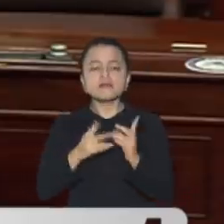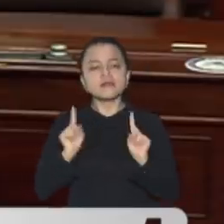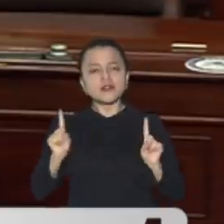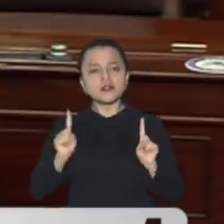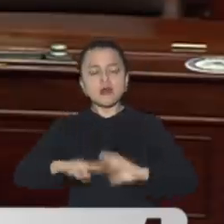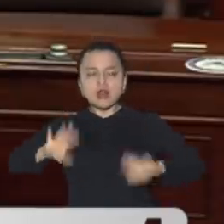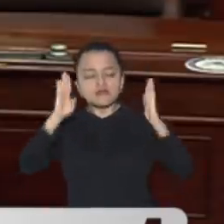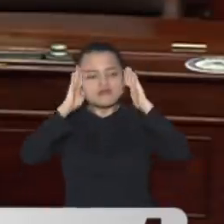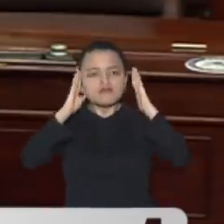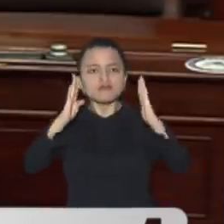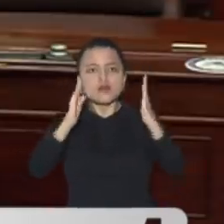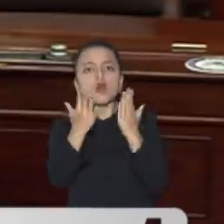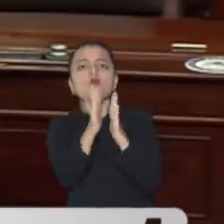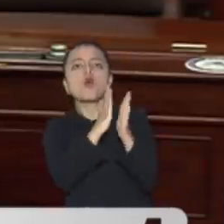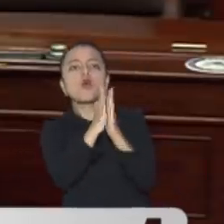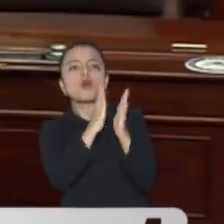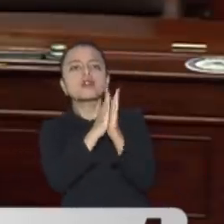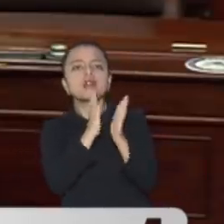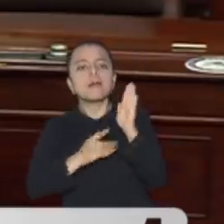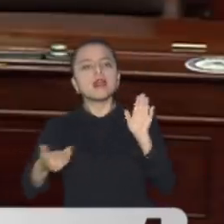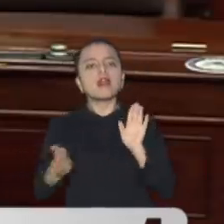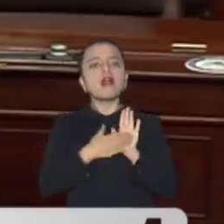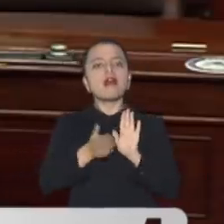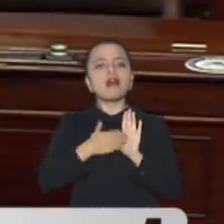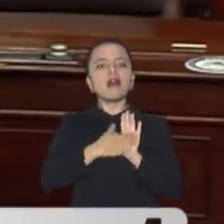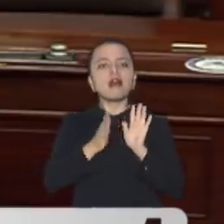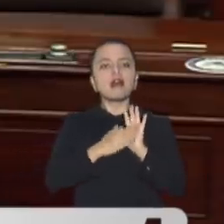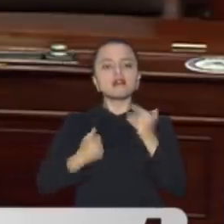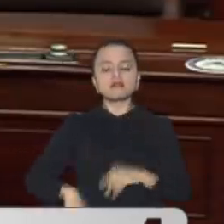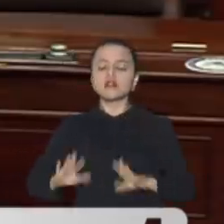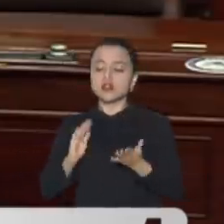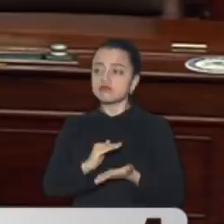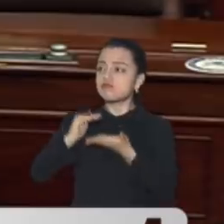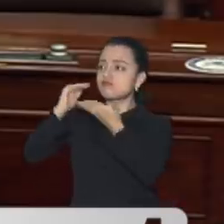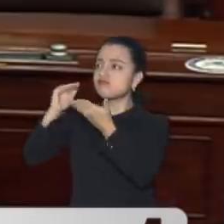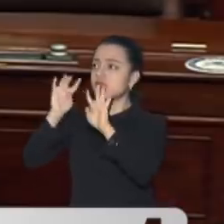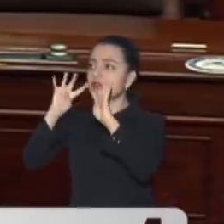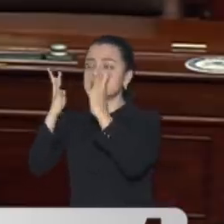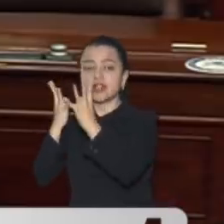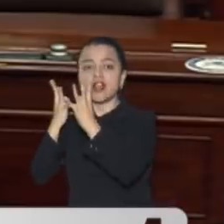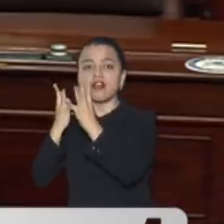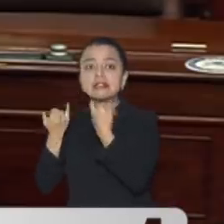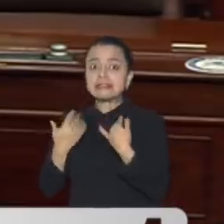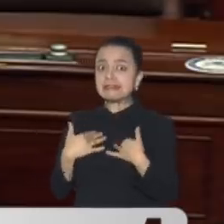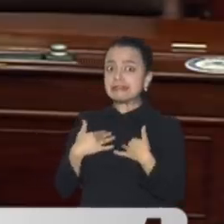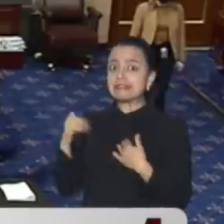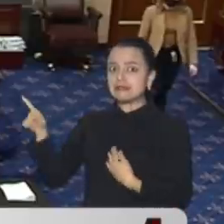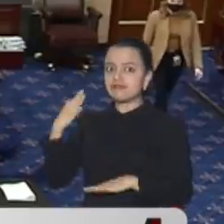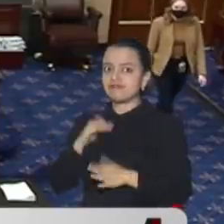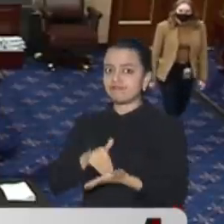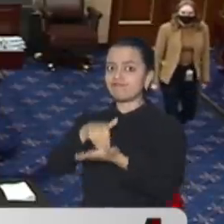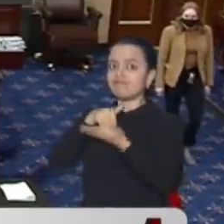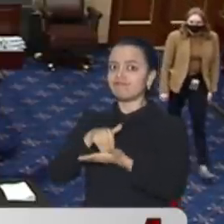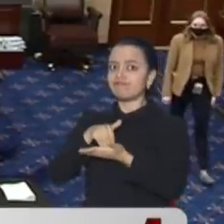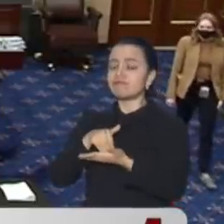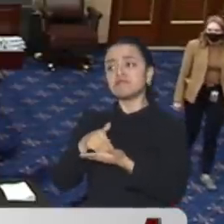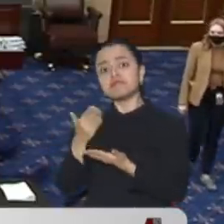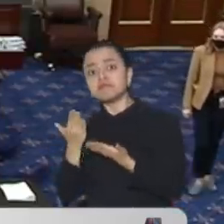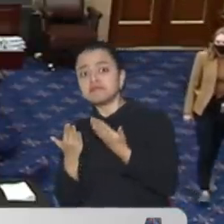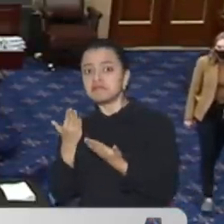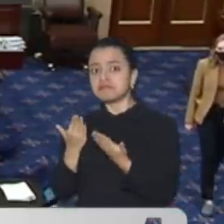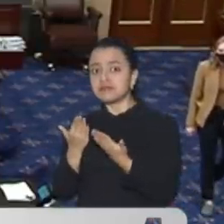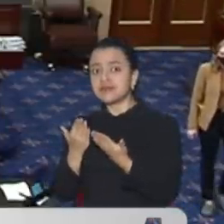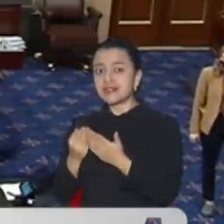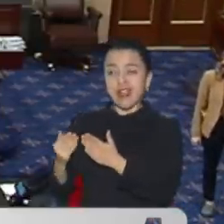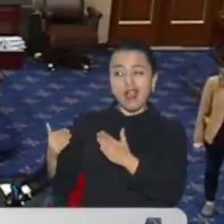los argumentos legales cuando sean presentados ante el Senado. Esta fue la primera vez que el hombre fuerte de la Cámara Alta dejó abierta la posibilidad